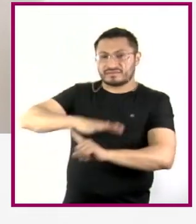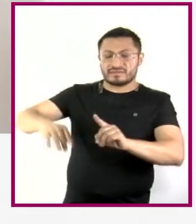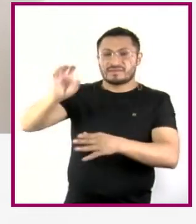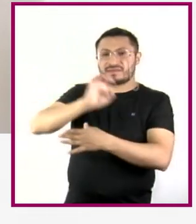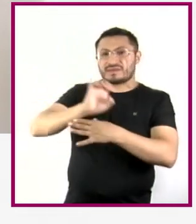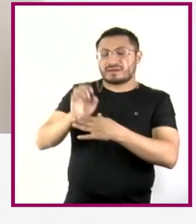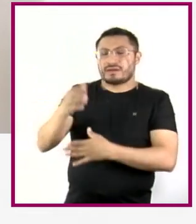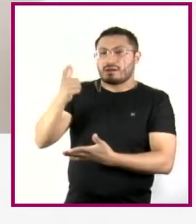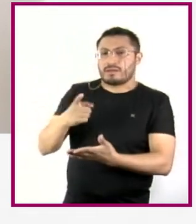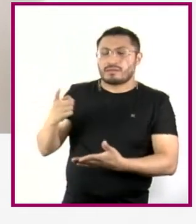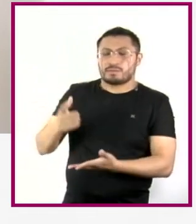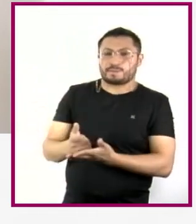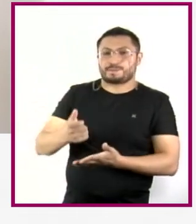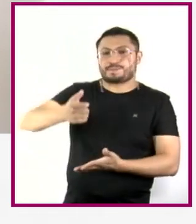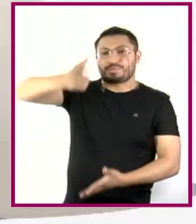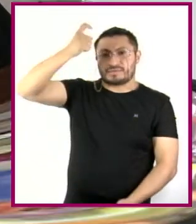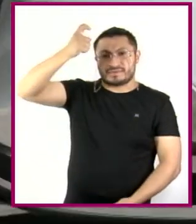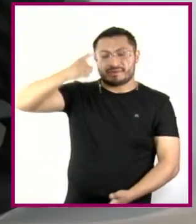fuente de contaminación.